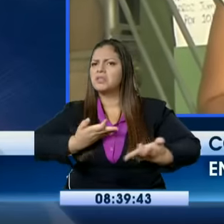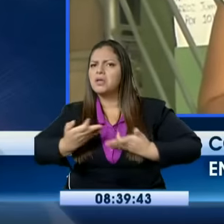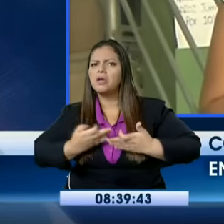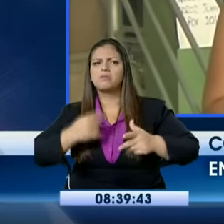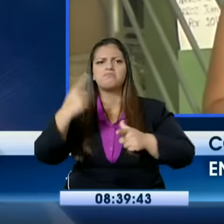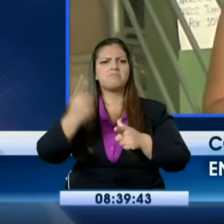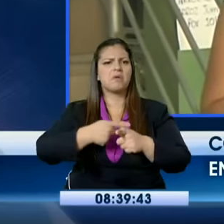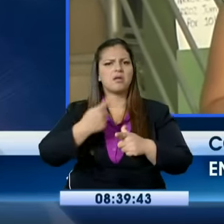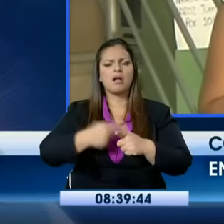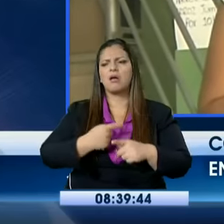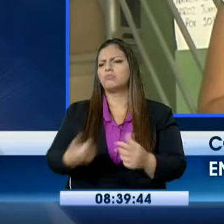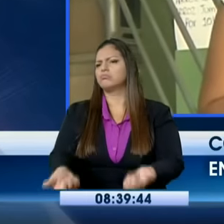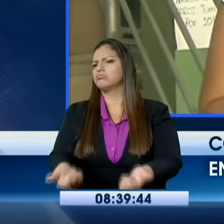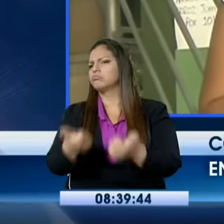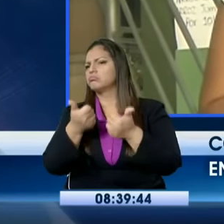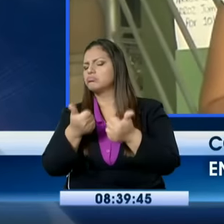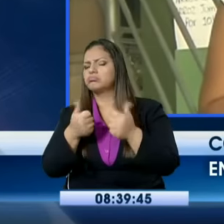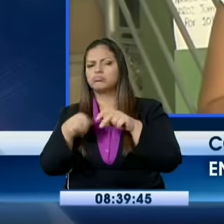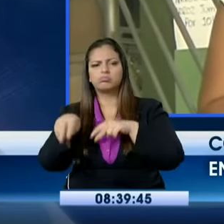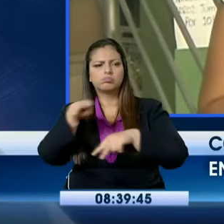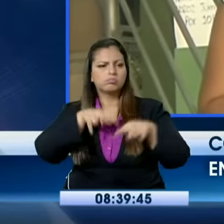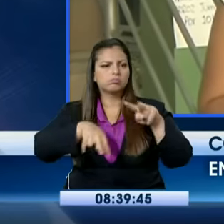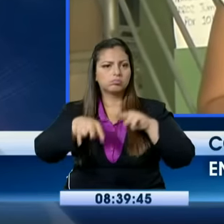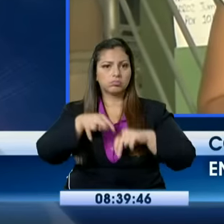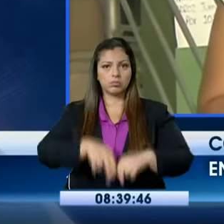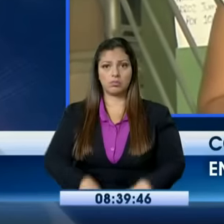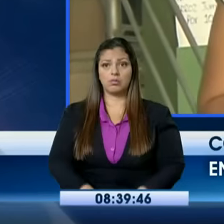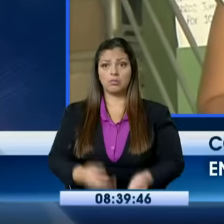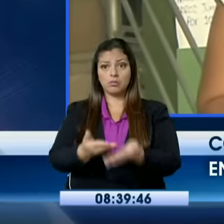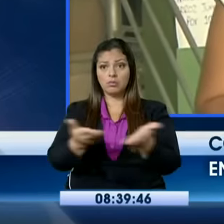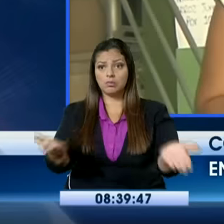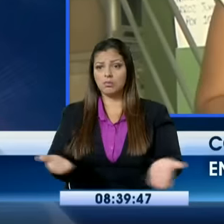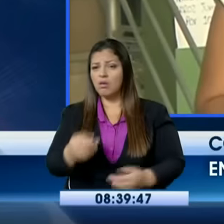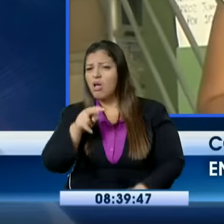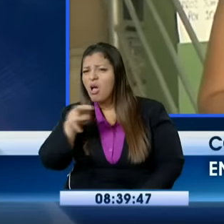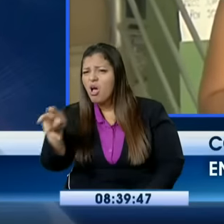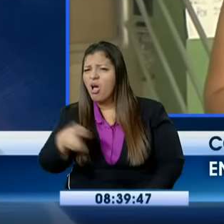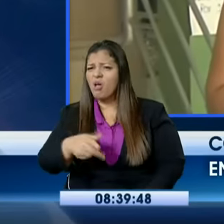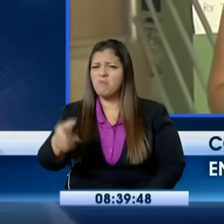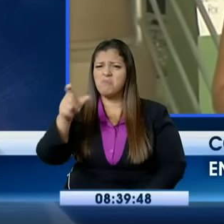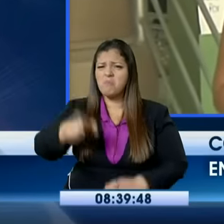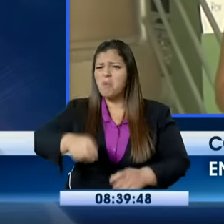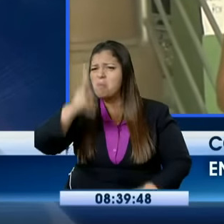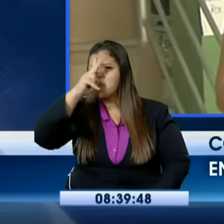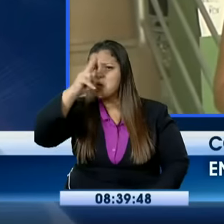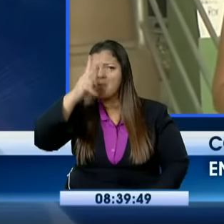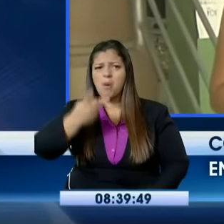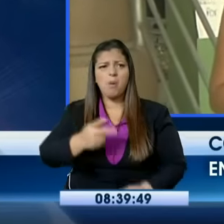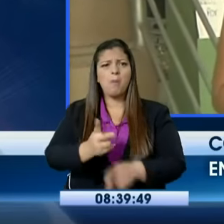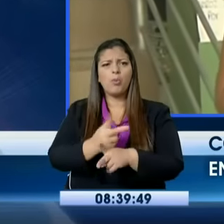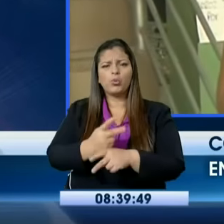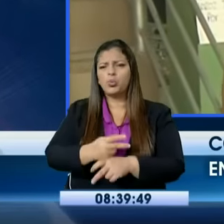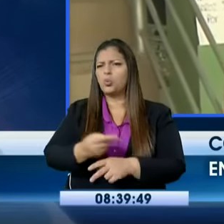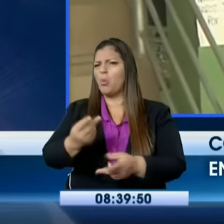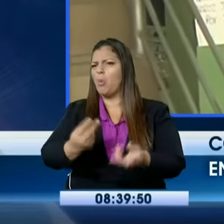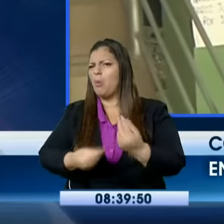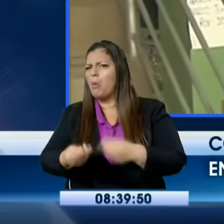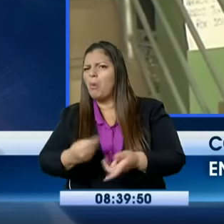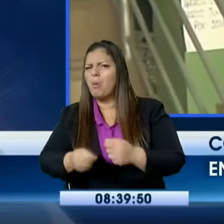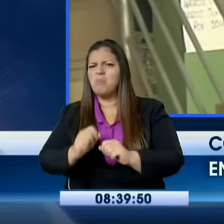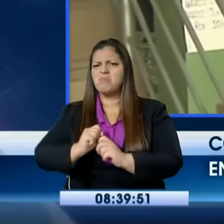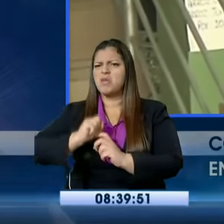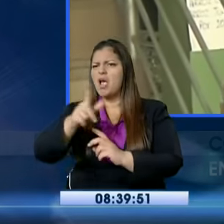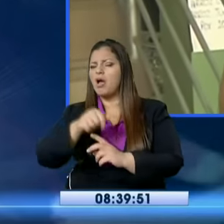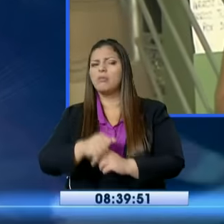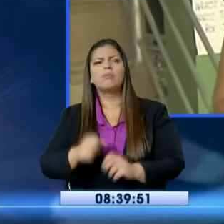Y pedimos a la ciudadanía, a los amigos televidentes, que si tienen alguna queja, denuncien o también puede escribirnos al Twitter, @RTS_la noticia. Gracias,